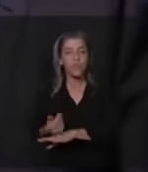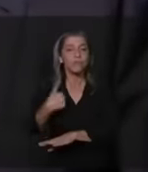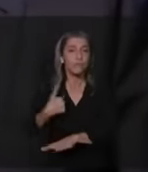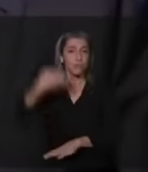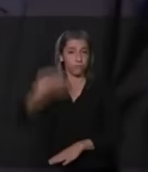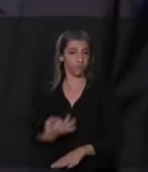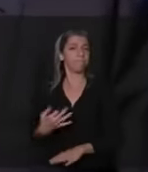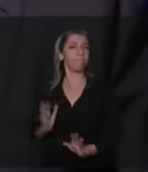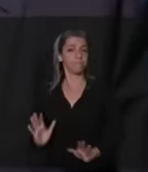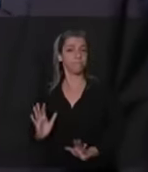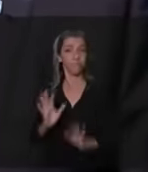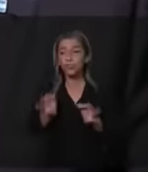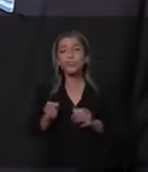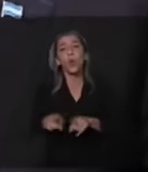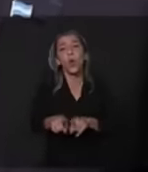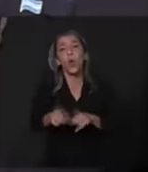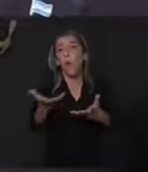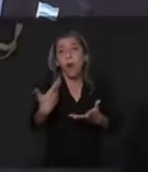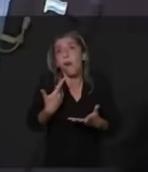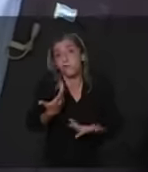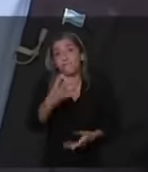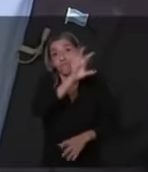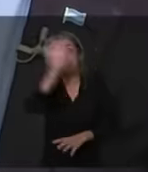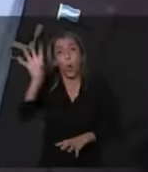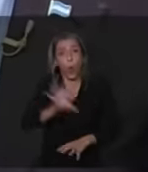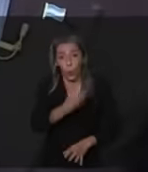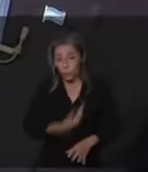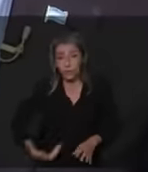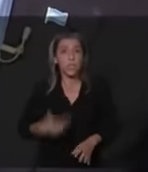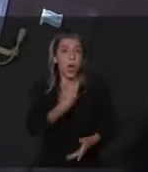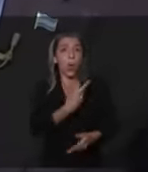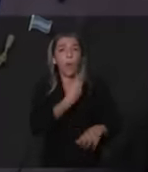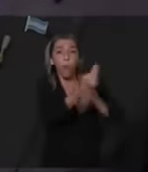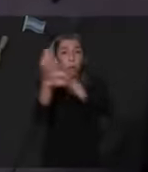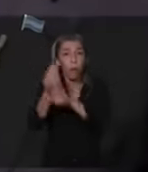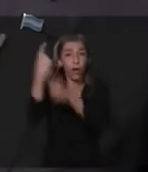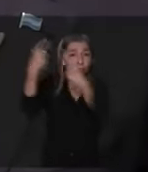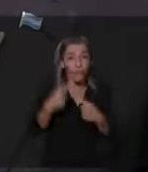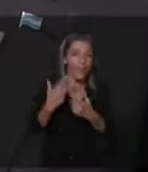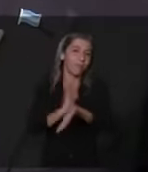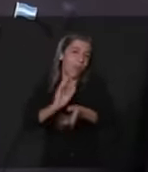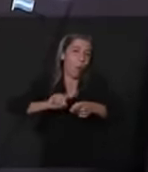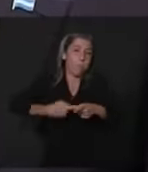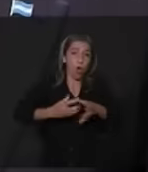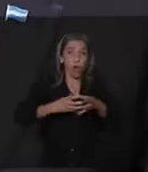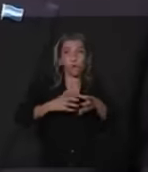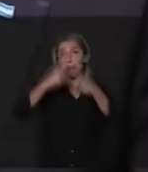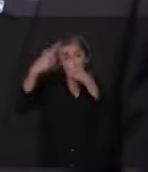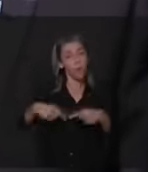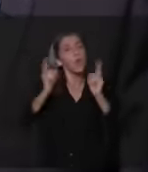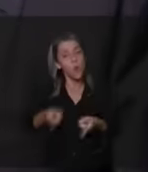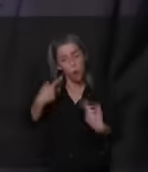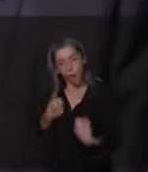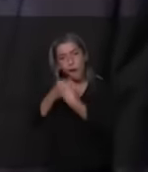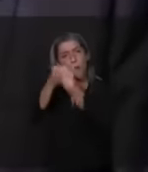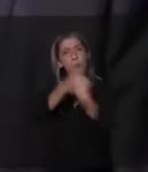hacer con gobernadores e intendentes de distinto signo político. Y es parte de la tarea que tenemos que hacer entre todos. Pero no es solo